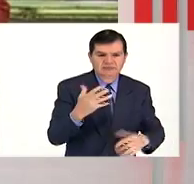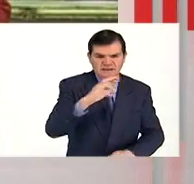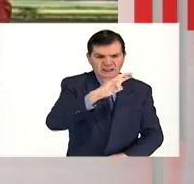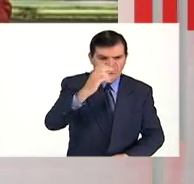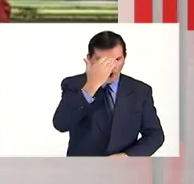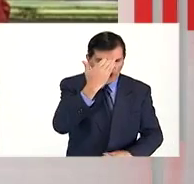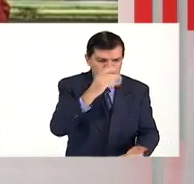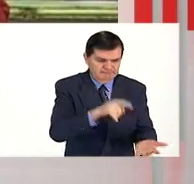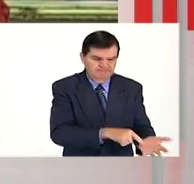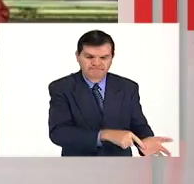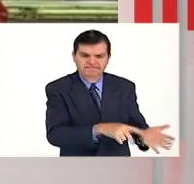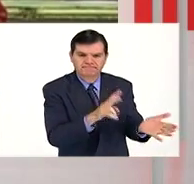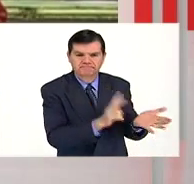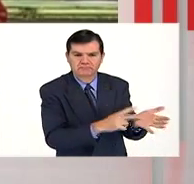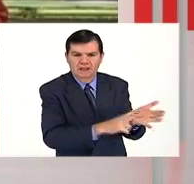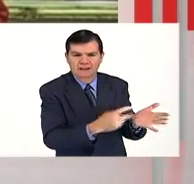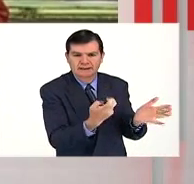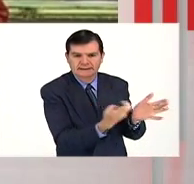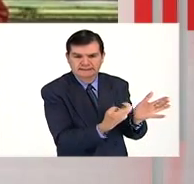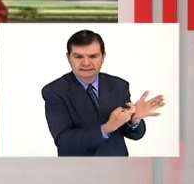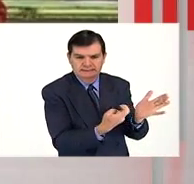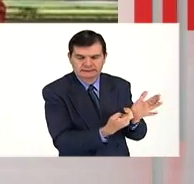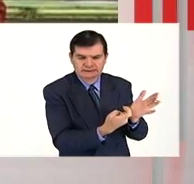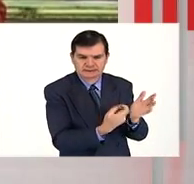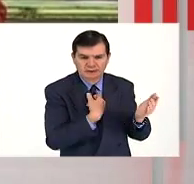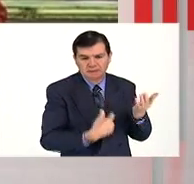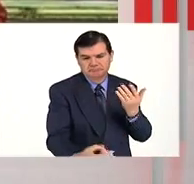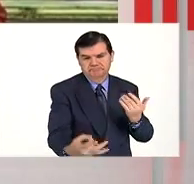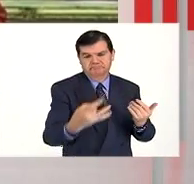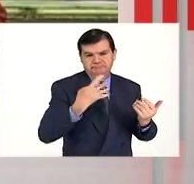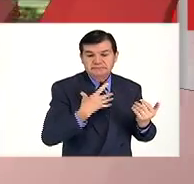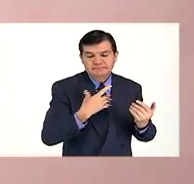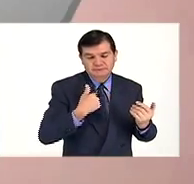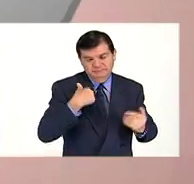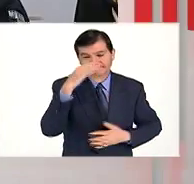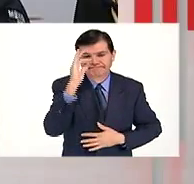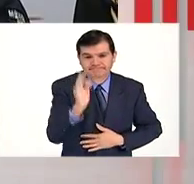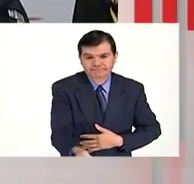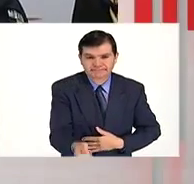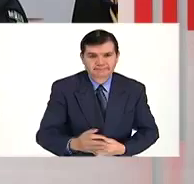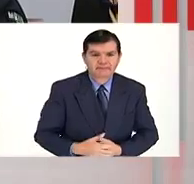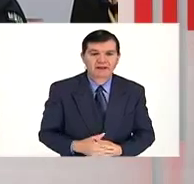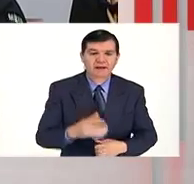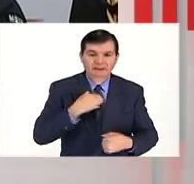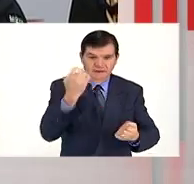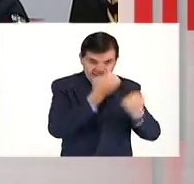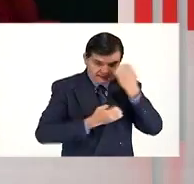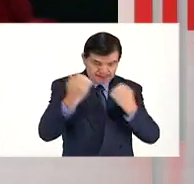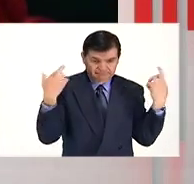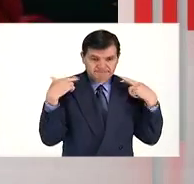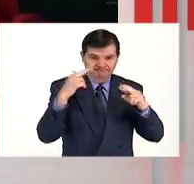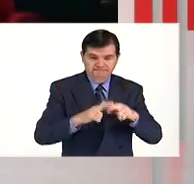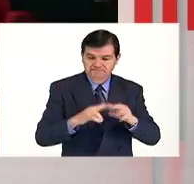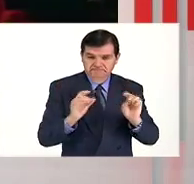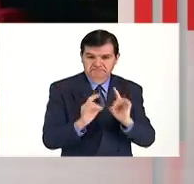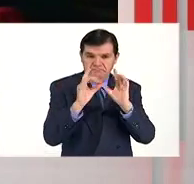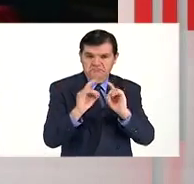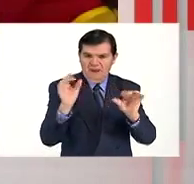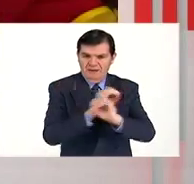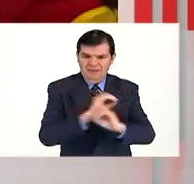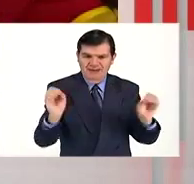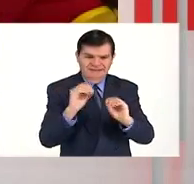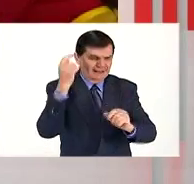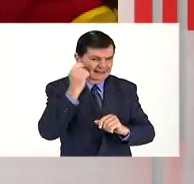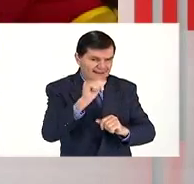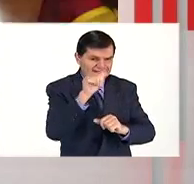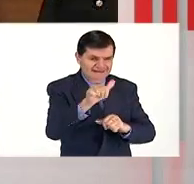estos resultados adversos, a aceptarlos. La evaluación de maestros sin incidentes en Guerrero y en